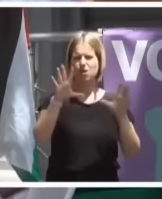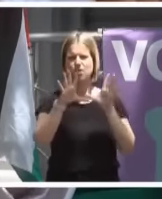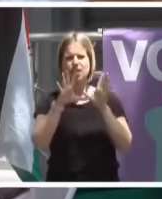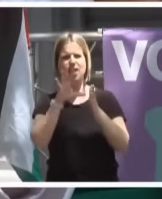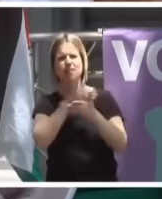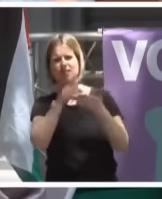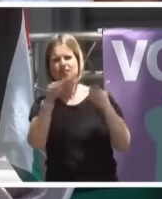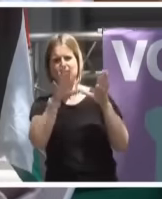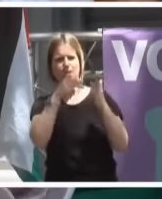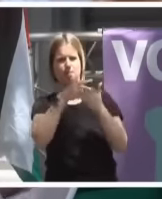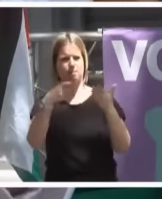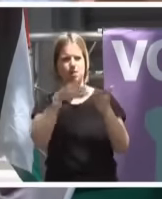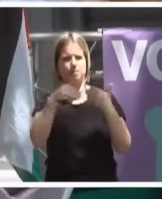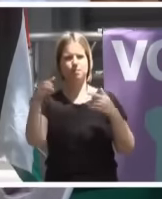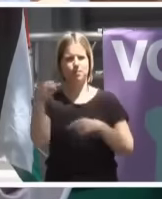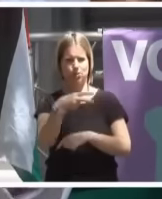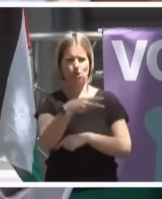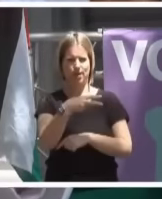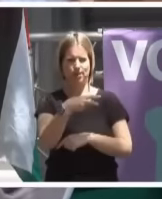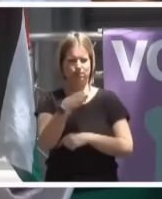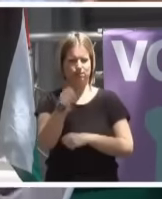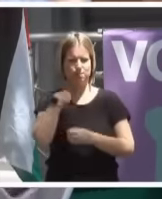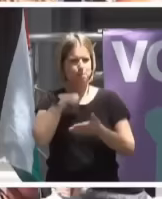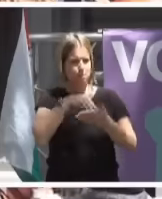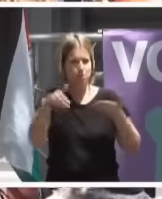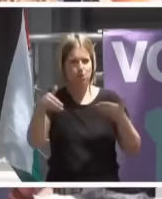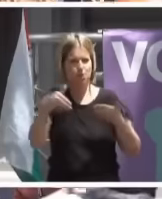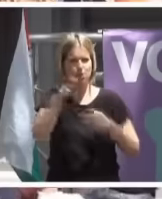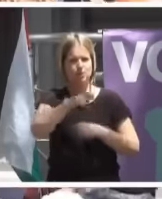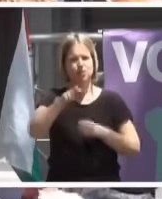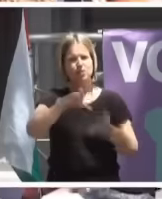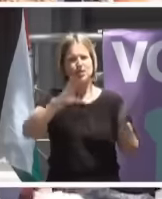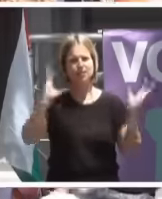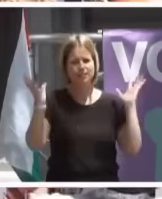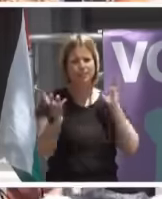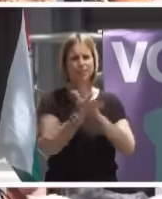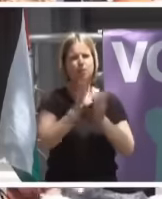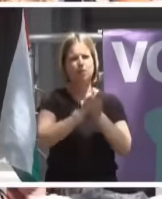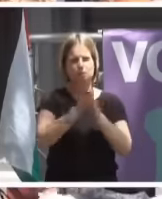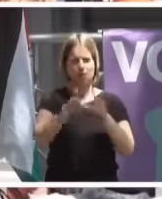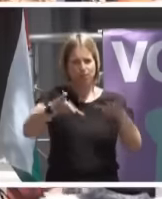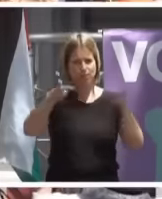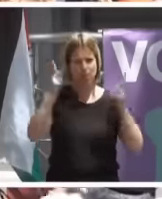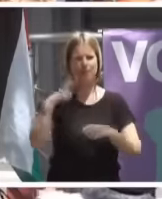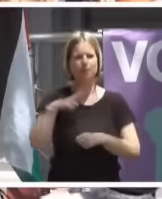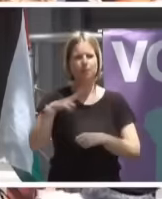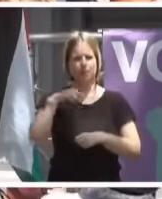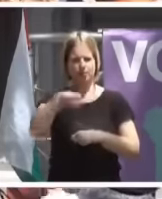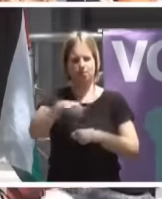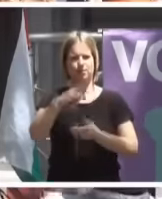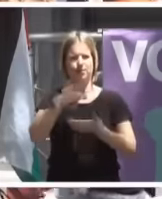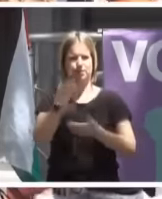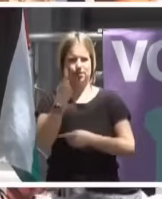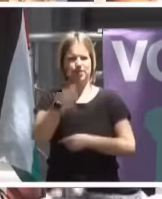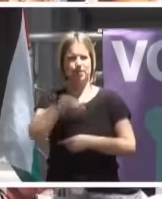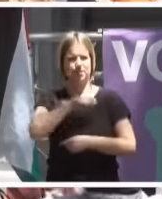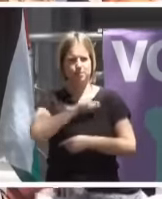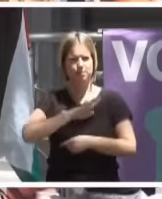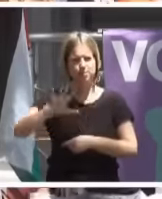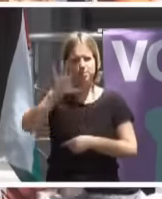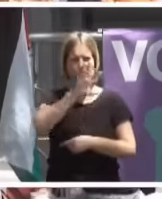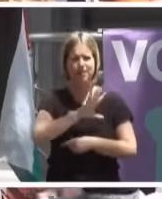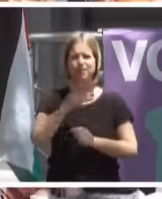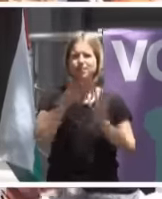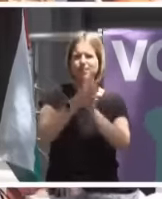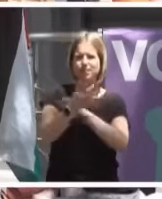5 millones. Asumimos en primera persona las tareas de transformación democrática que están pendientes en este país. Y eso